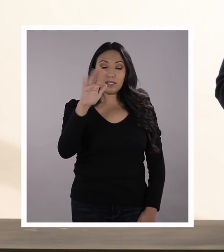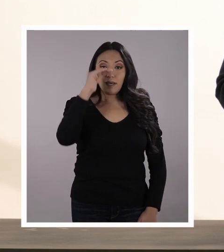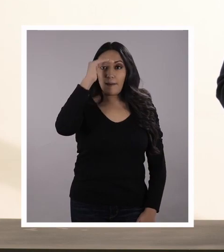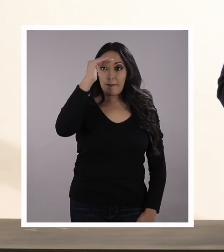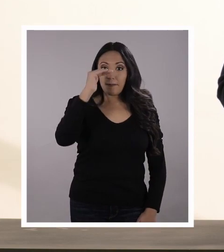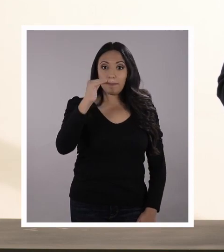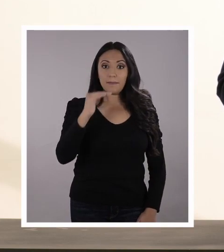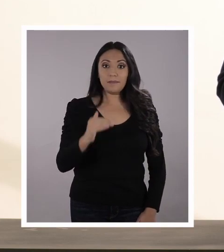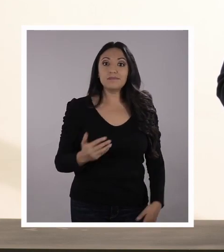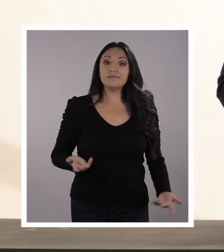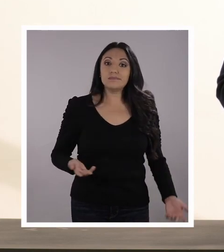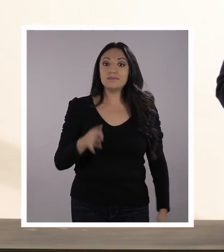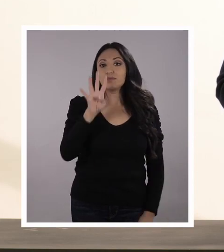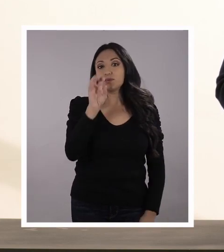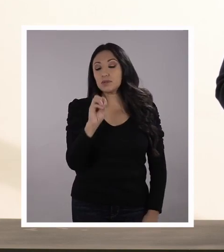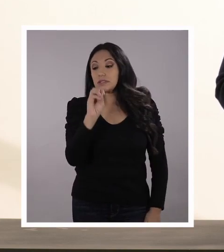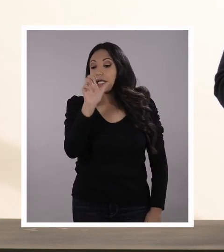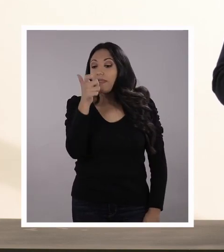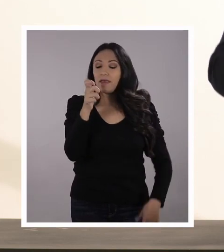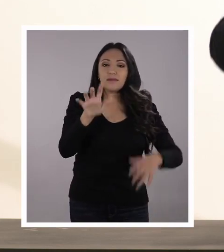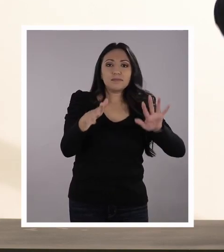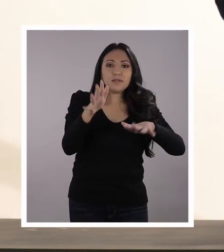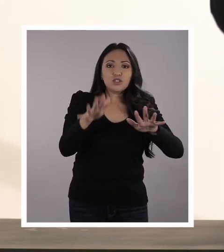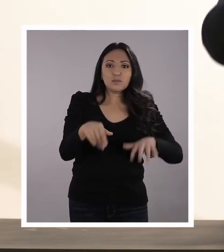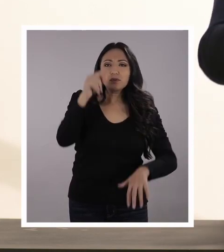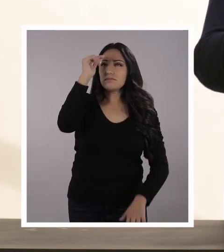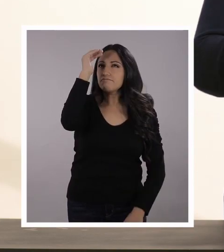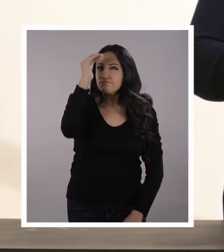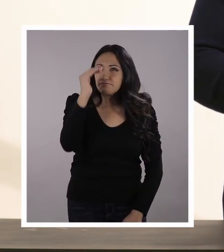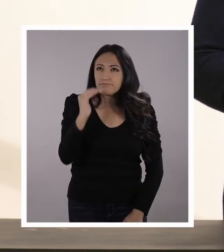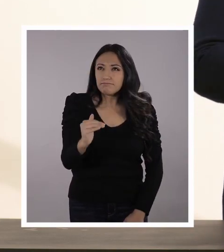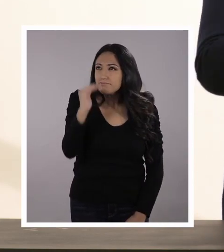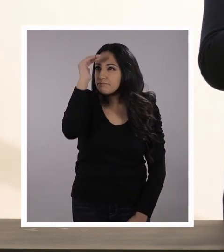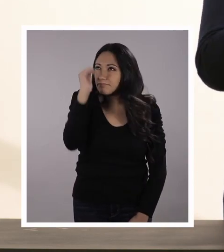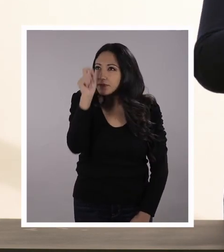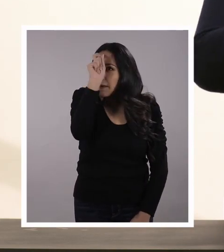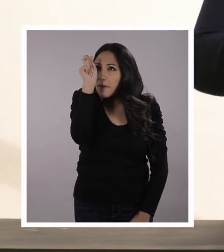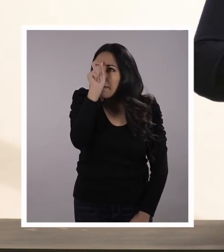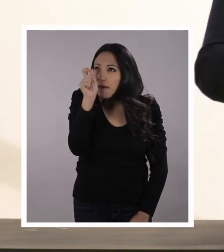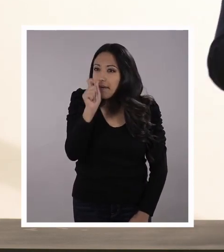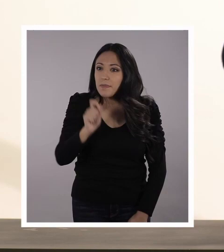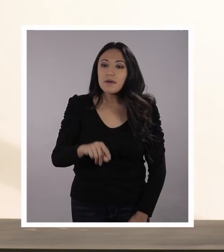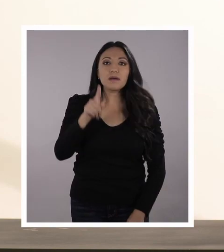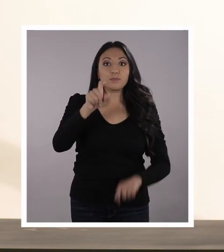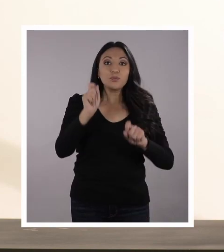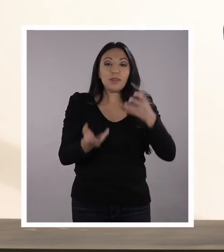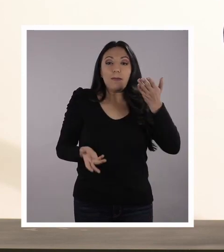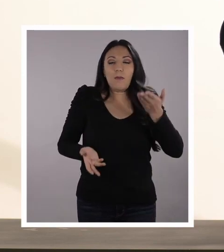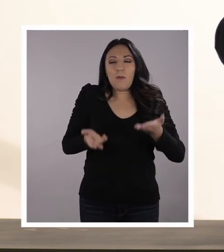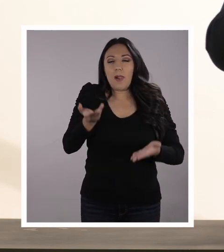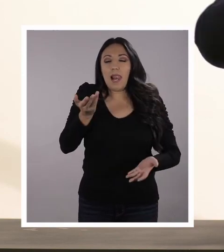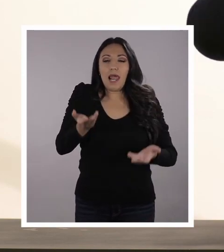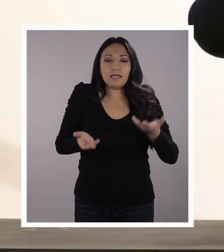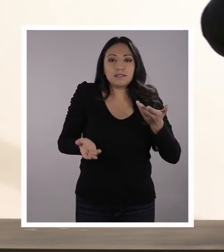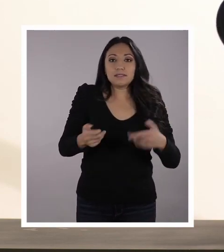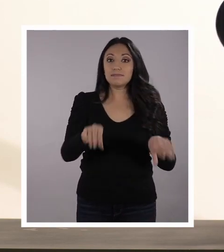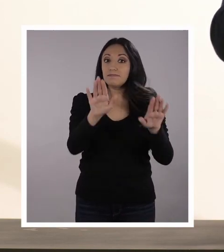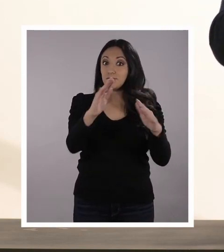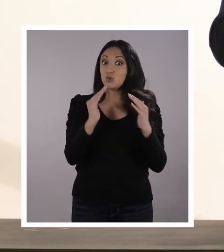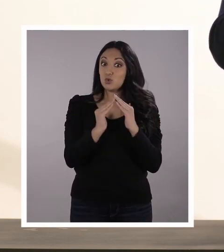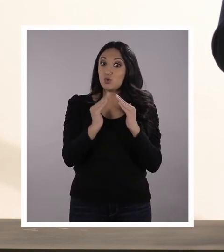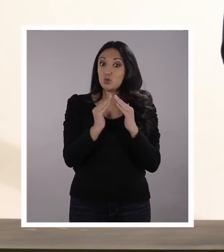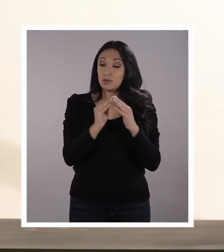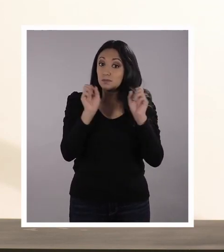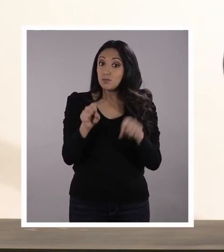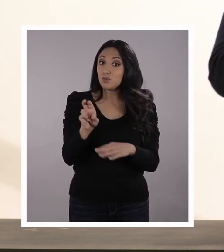medir 25 o 40 o 10 gramos, va haciendo la regla y tiene una balanza casera muy